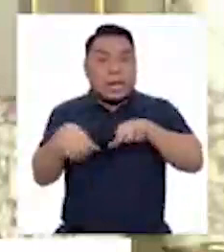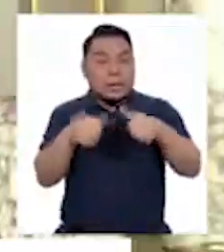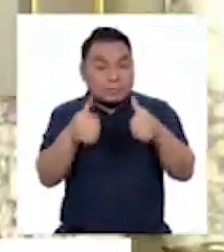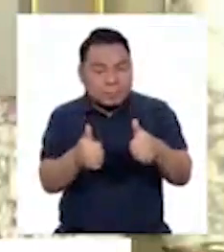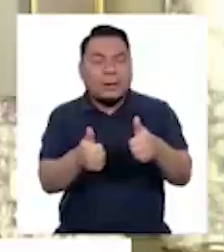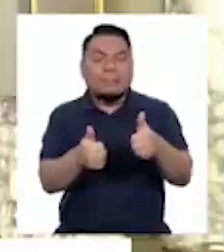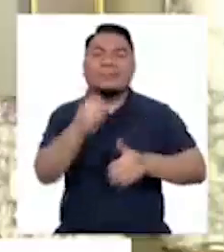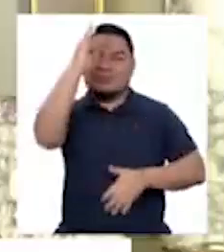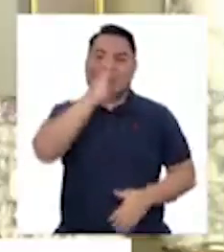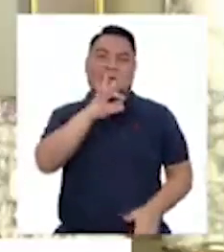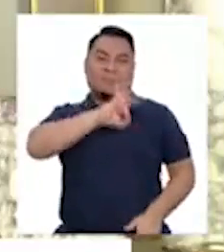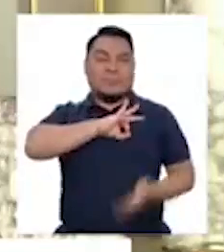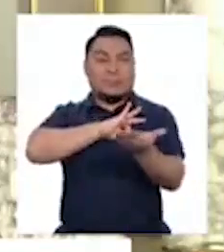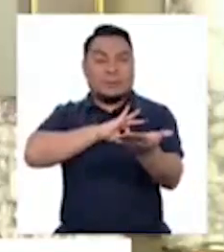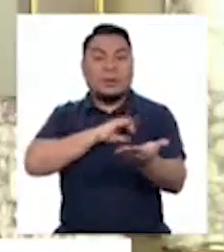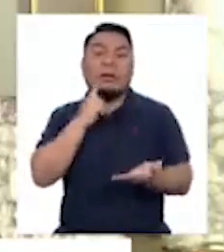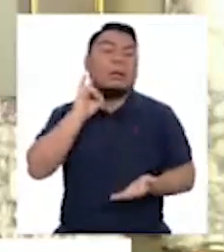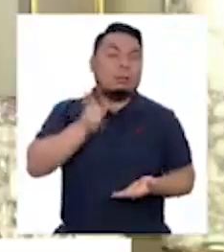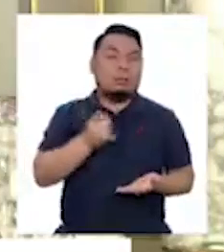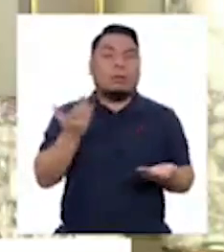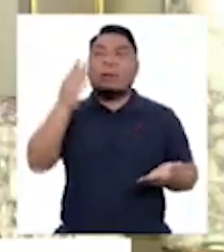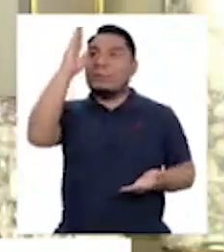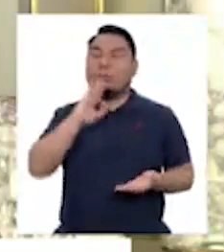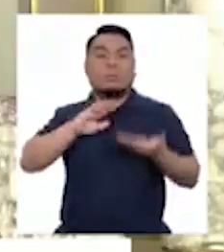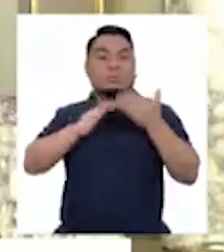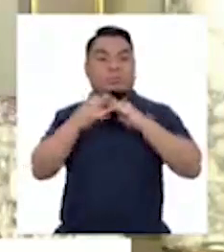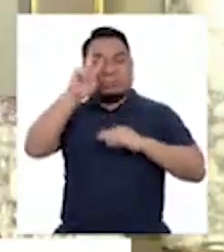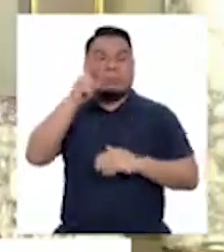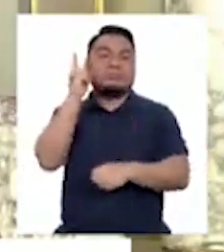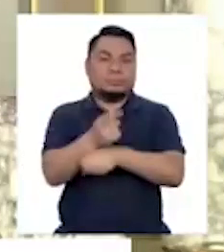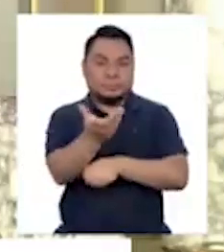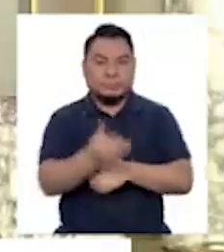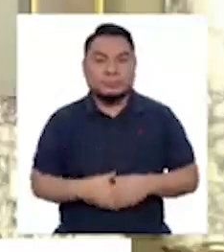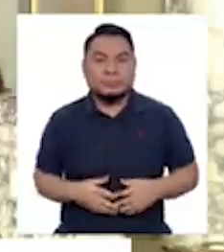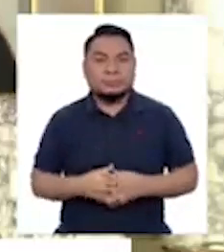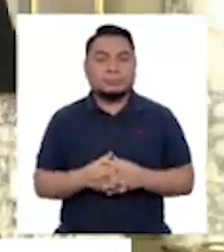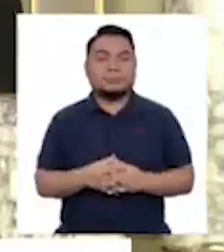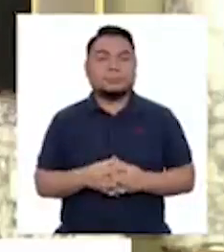hiciereis, que Dios os premie, y si no, Él y la patria os lo demanden.